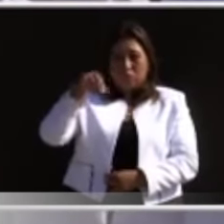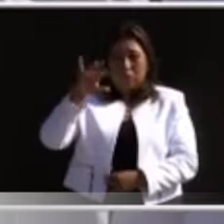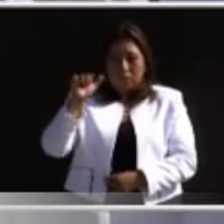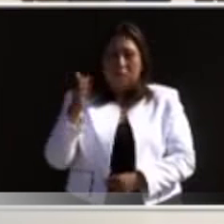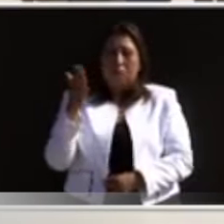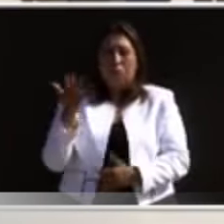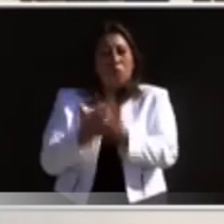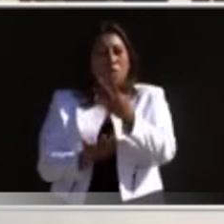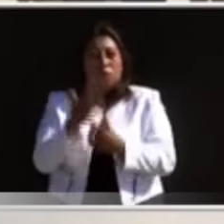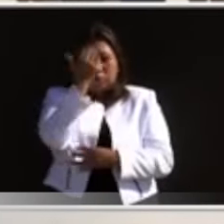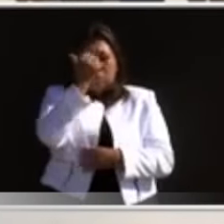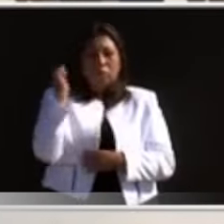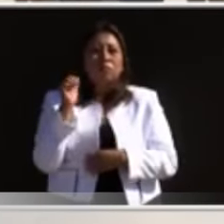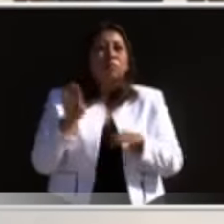Economía.